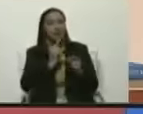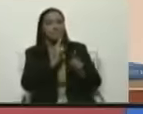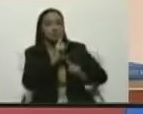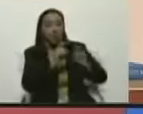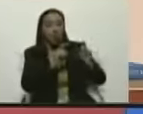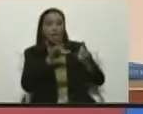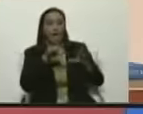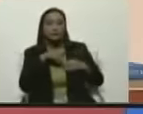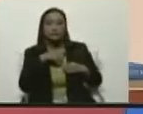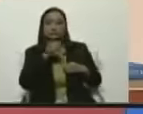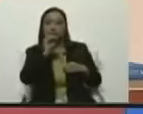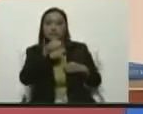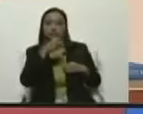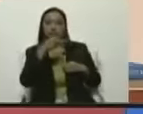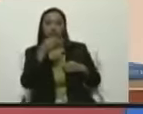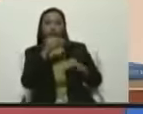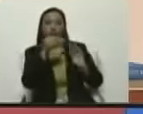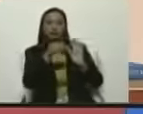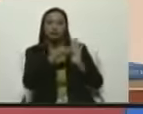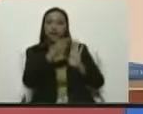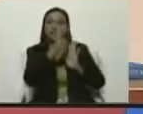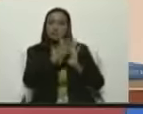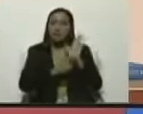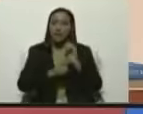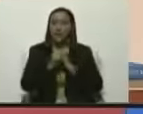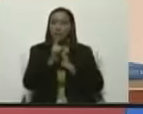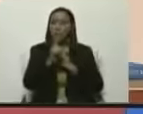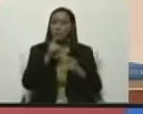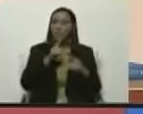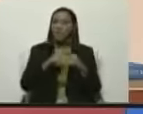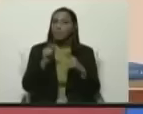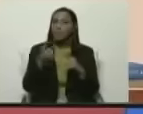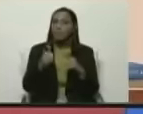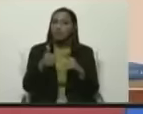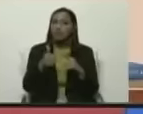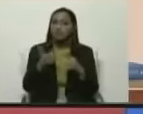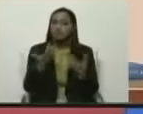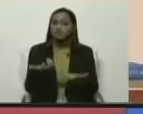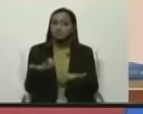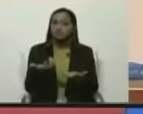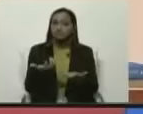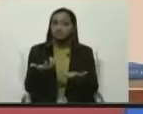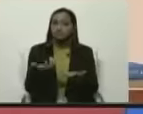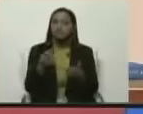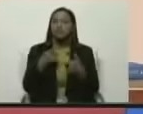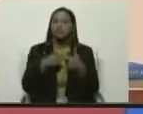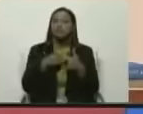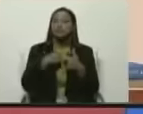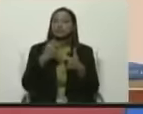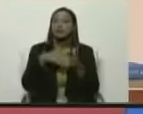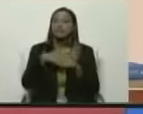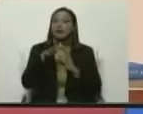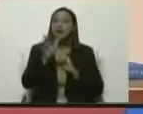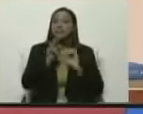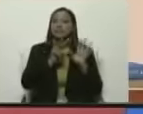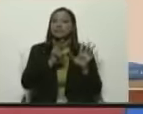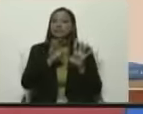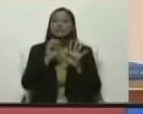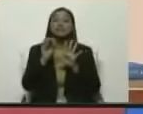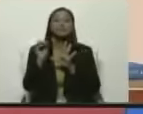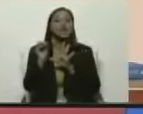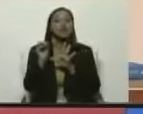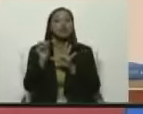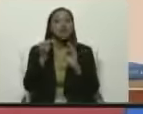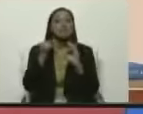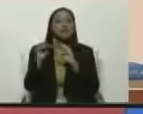un ejercicio que lo que nos ha permitido la auditoría en caliente. ¿Cuántos mensajes pasamos nosotros diarios? Más de 700.000 mensajes